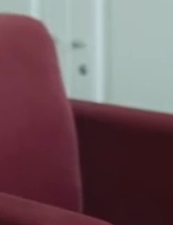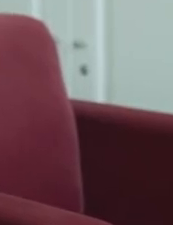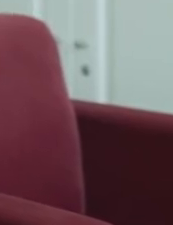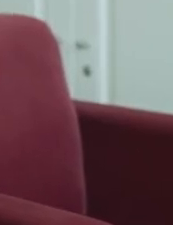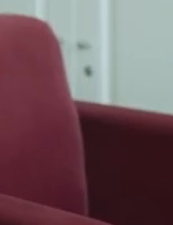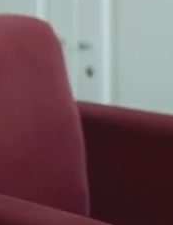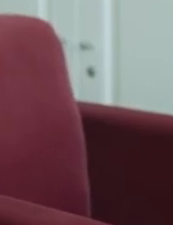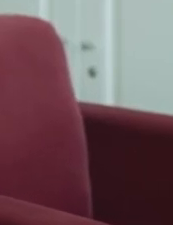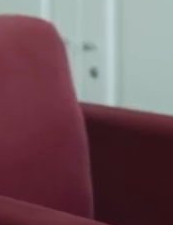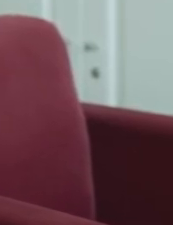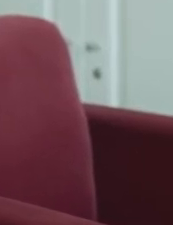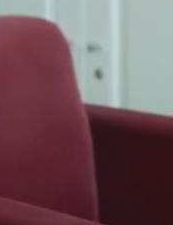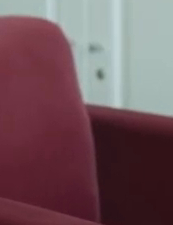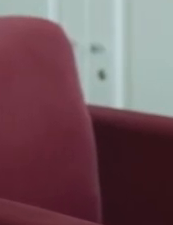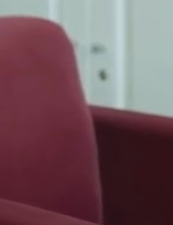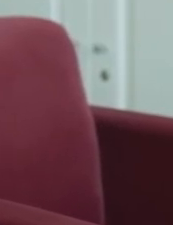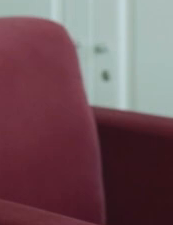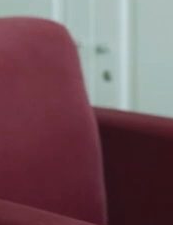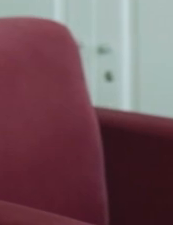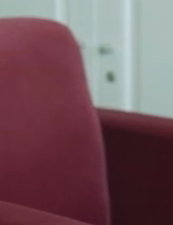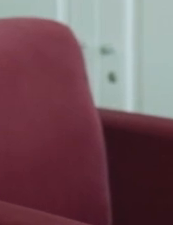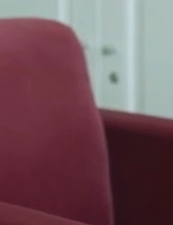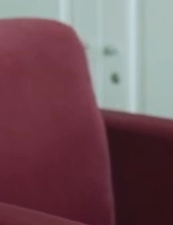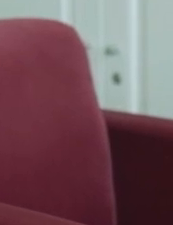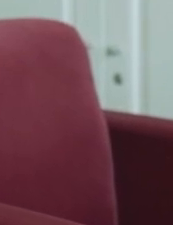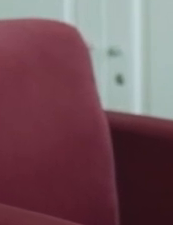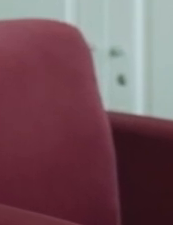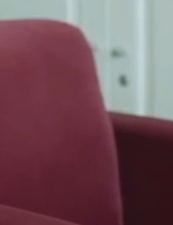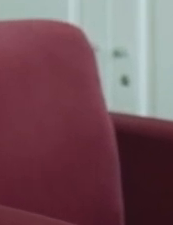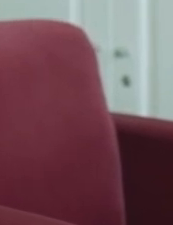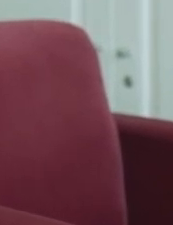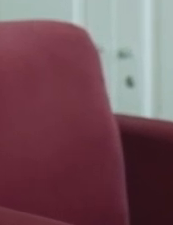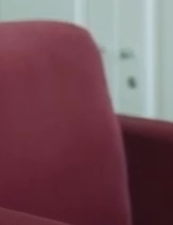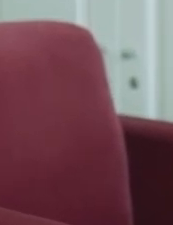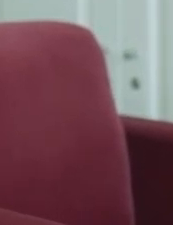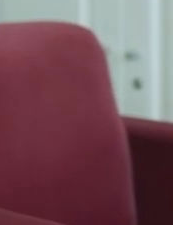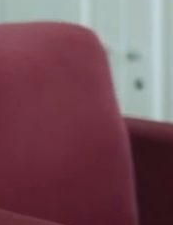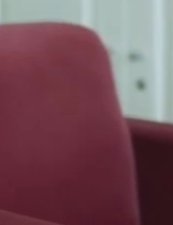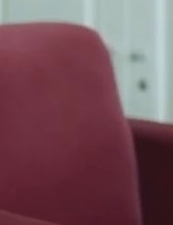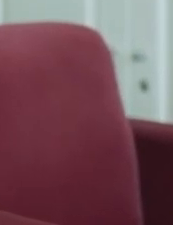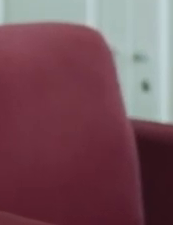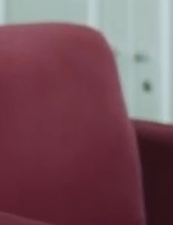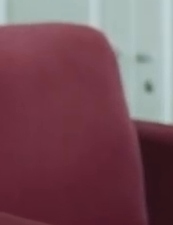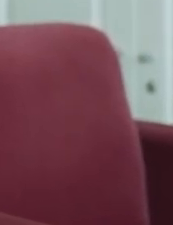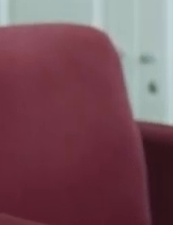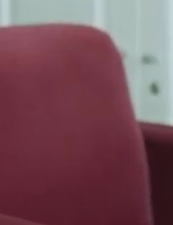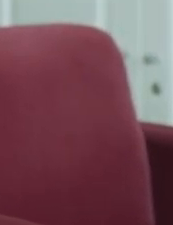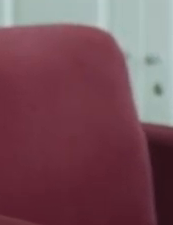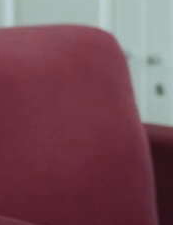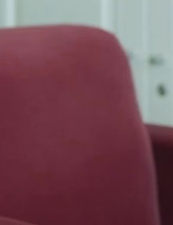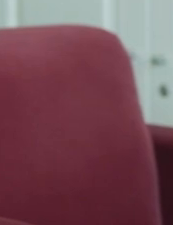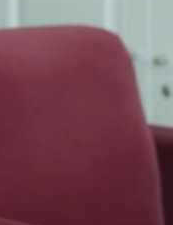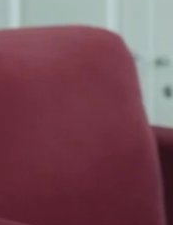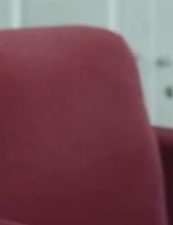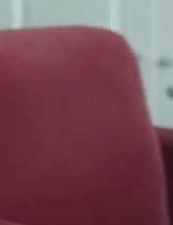que las personas que diseñan las políticas, prestan los servicios, deben ser unas, y quienes reciben esos servicios deben ser